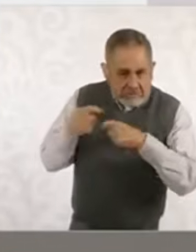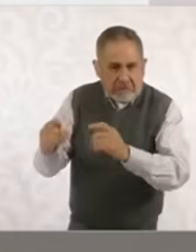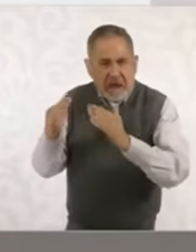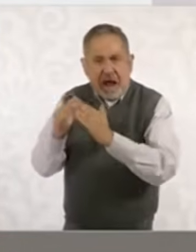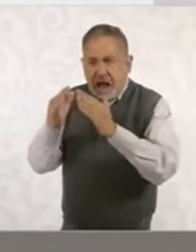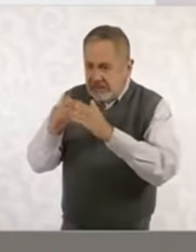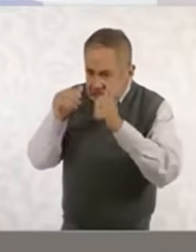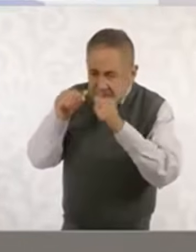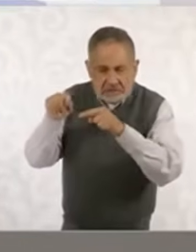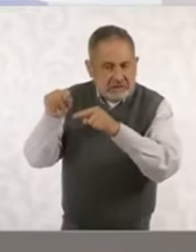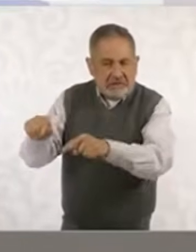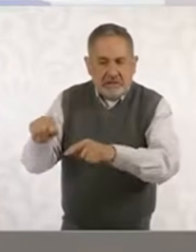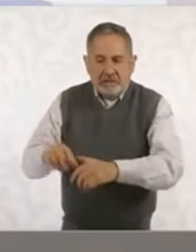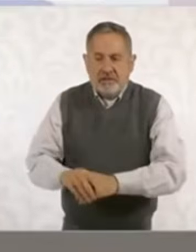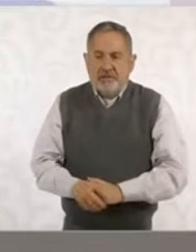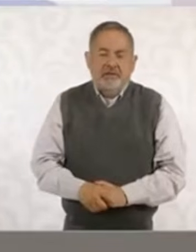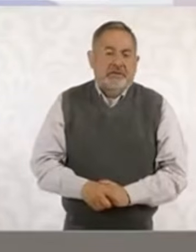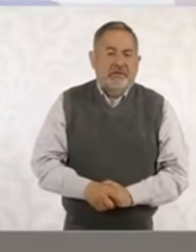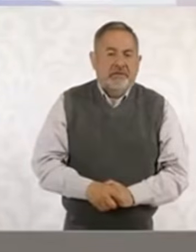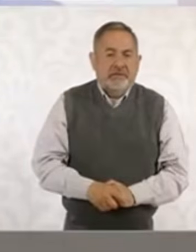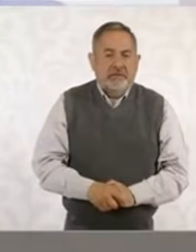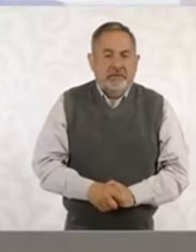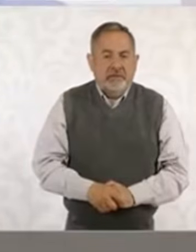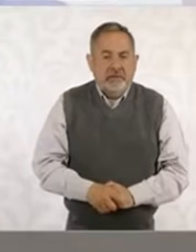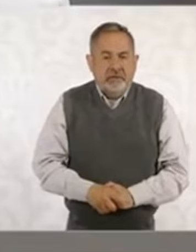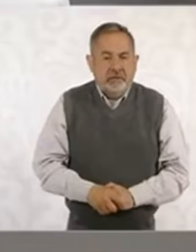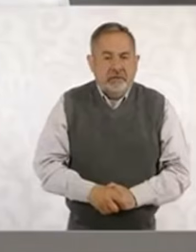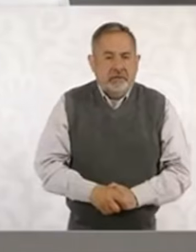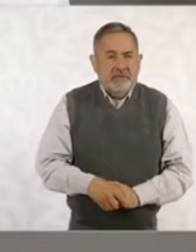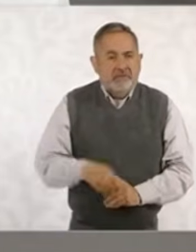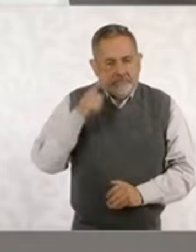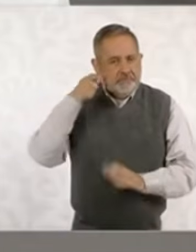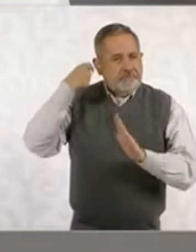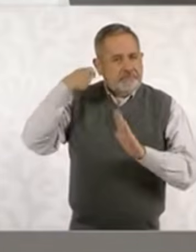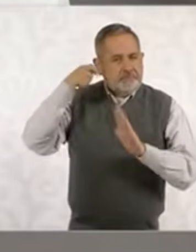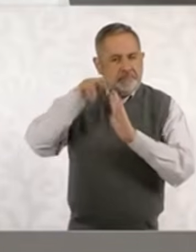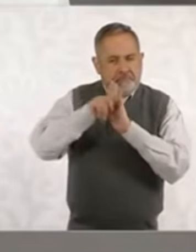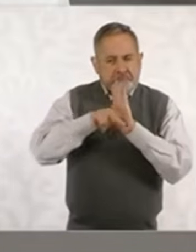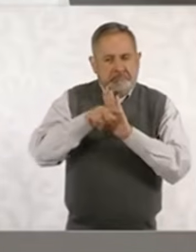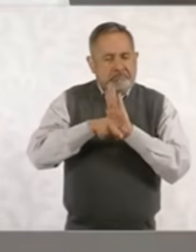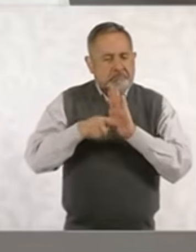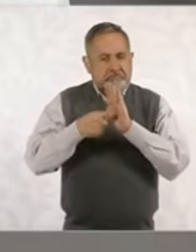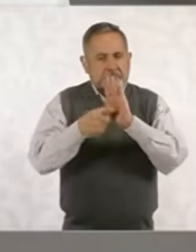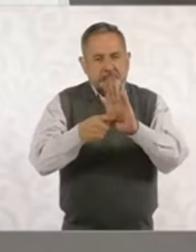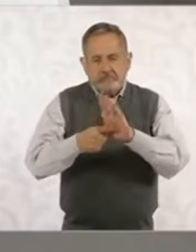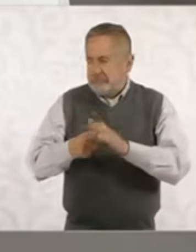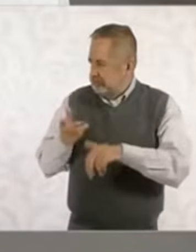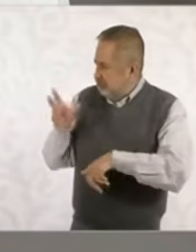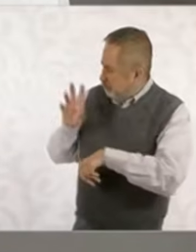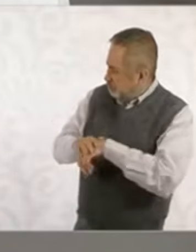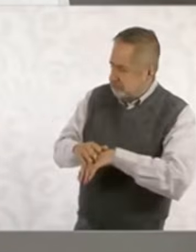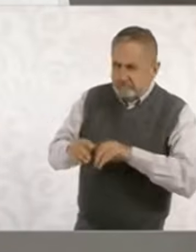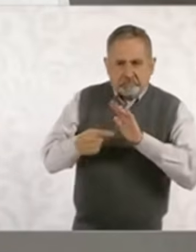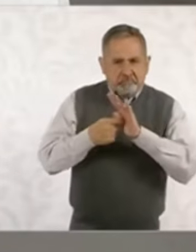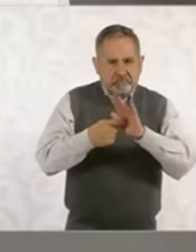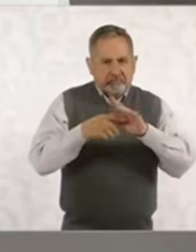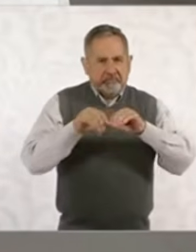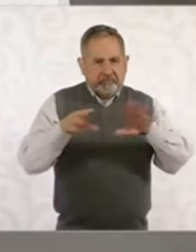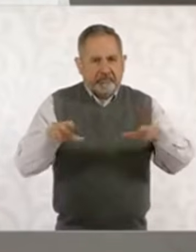favor. Aquí tenemos un video, si me permite, Presidenta.